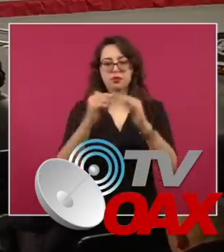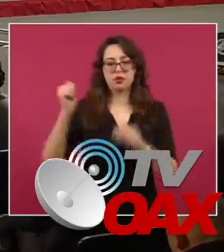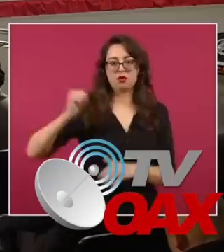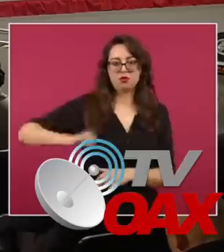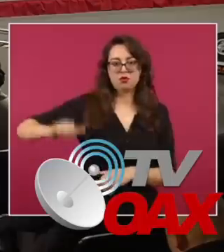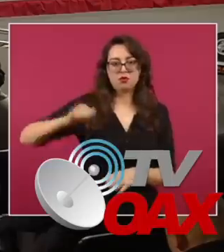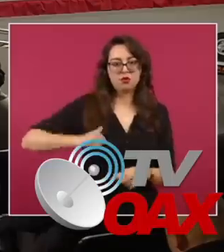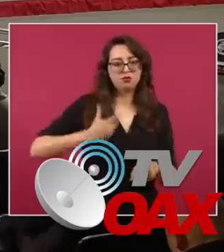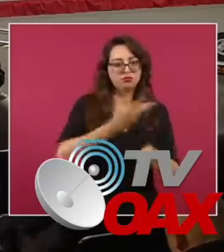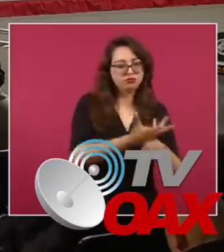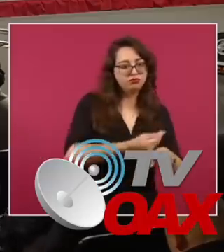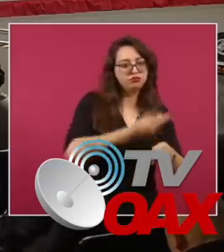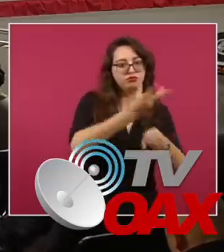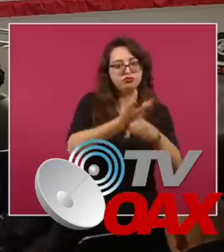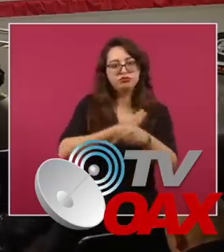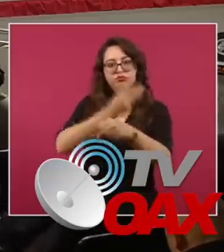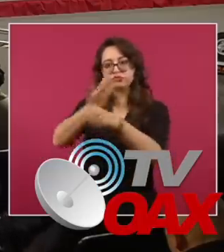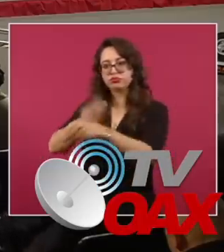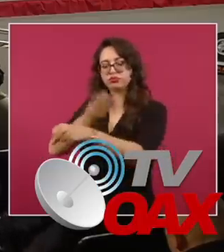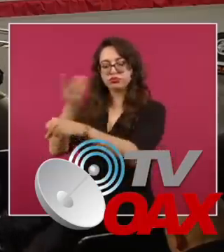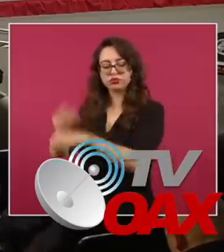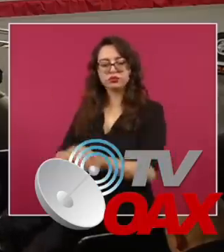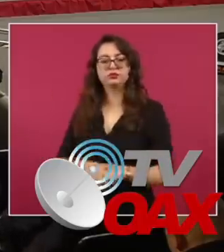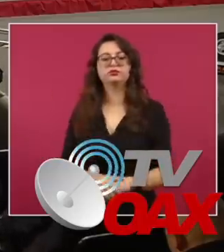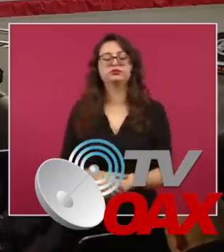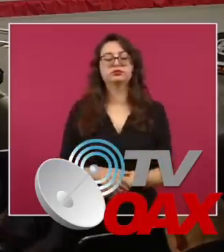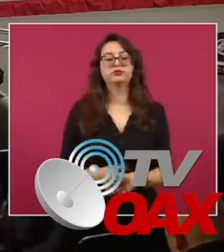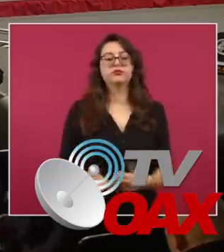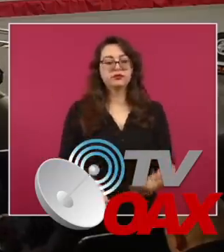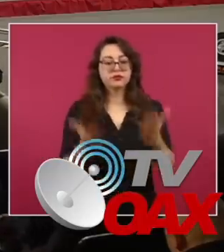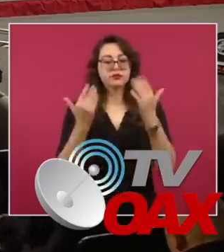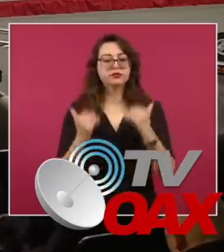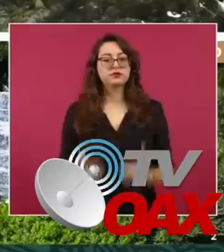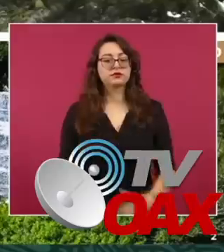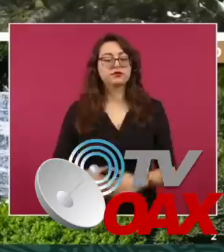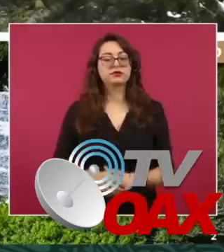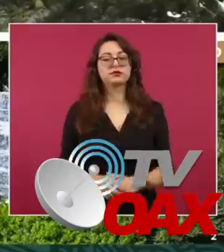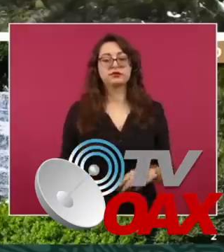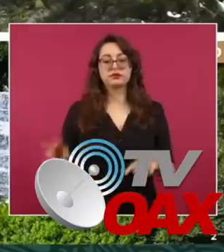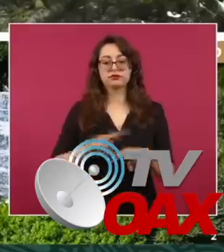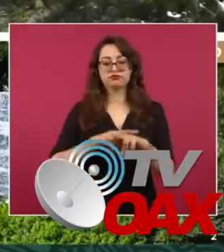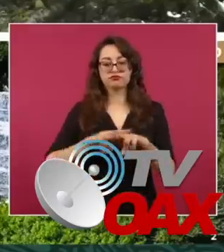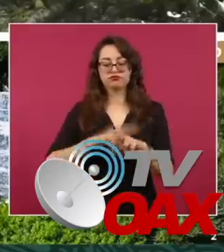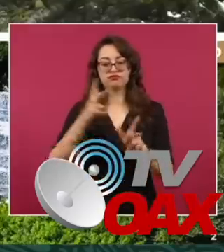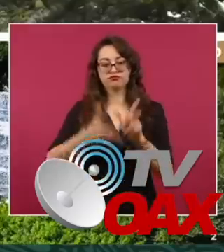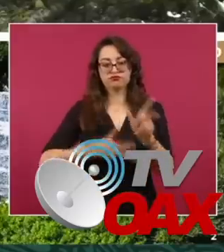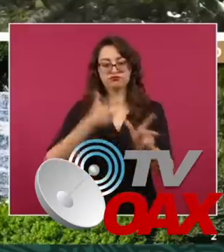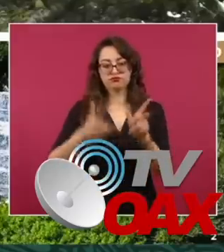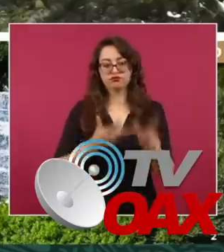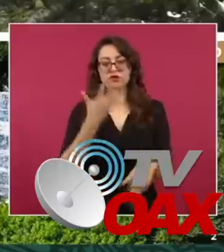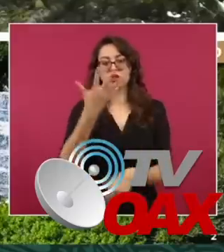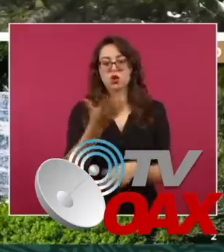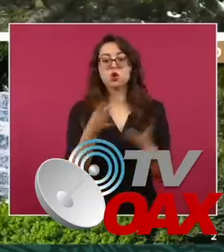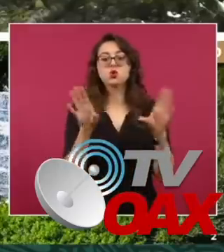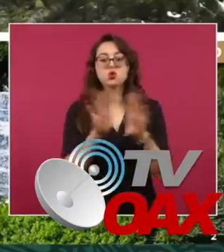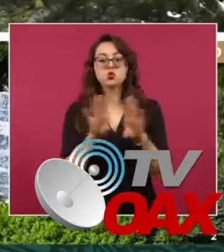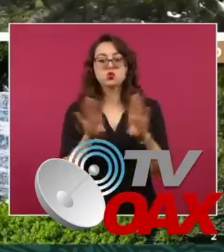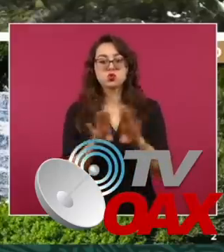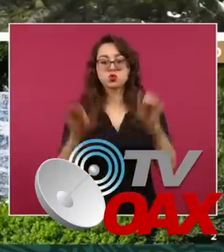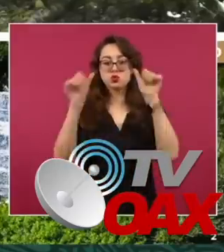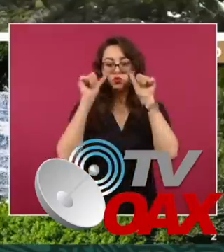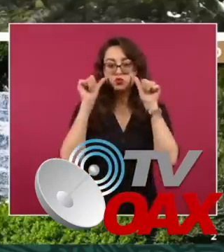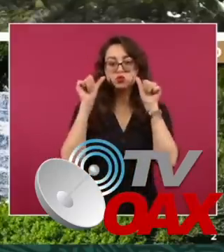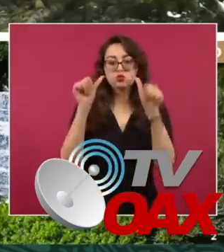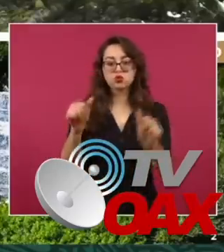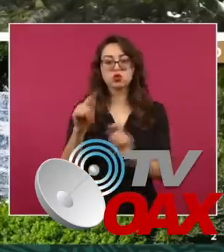Adelante. En el tramo 5 tenemos atención con el PROMESA en la zona